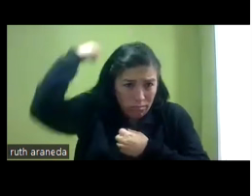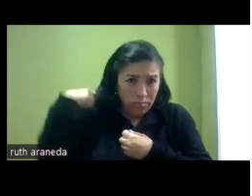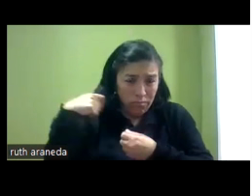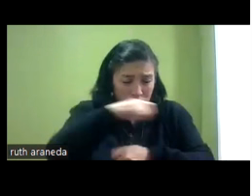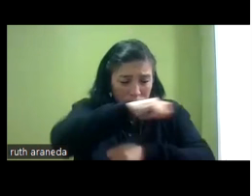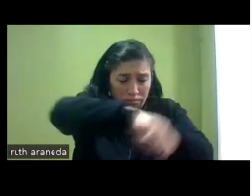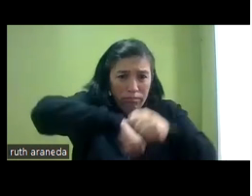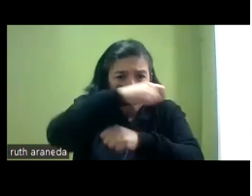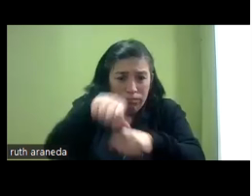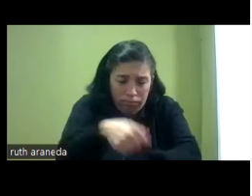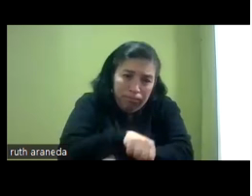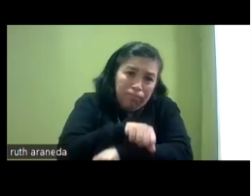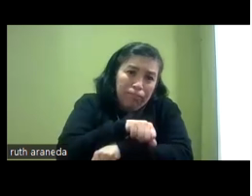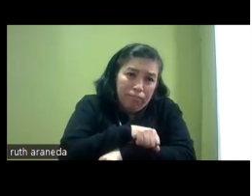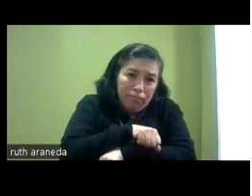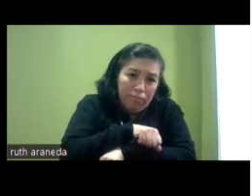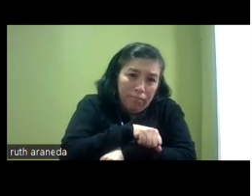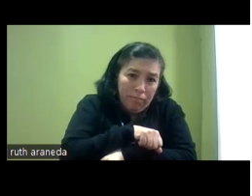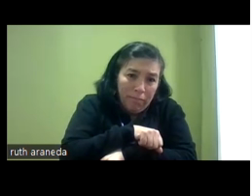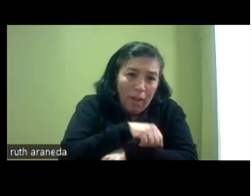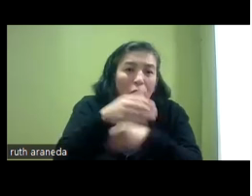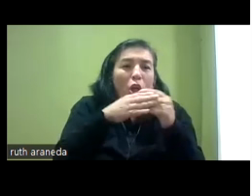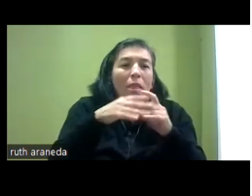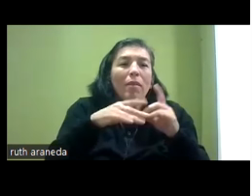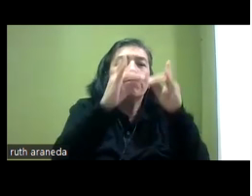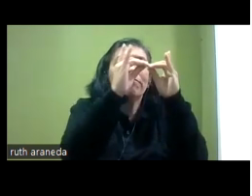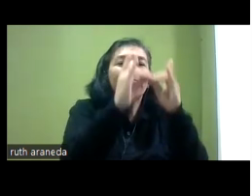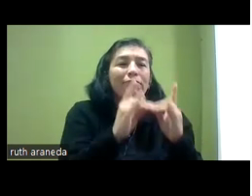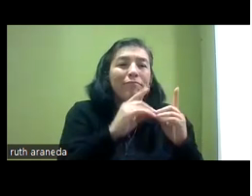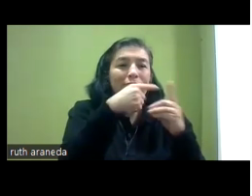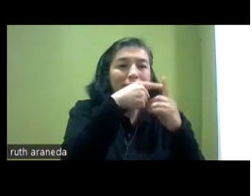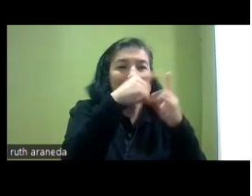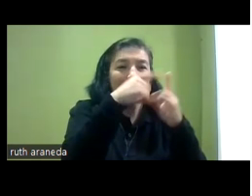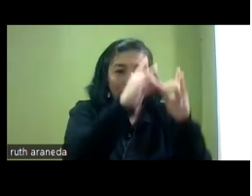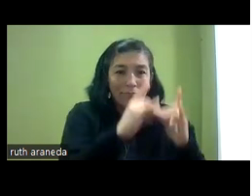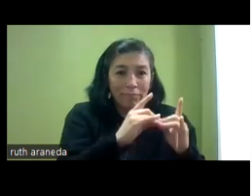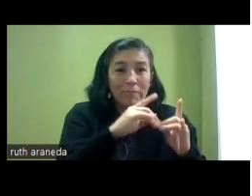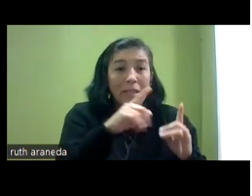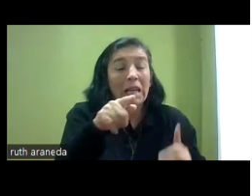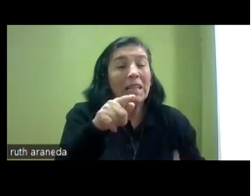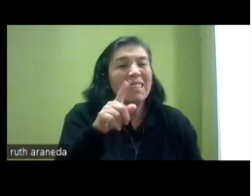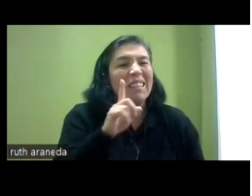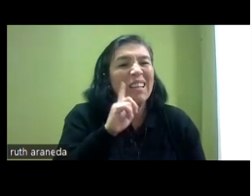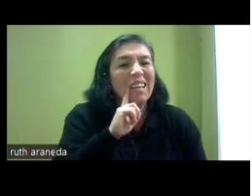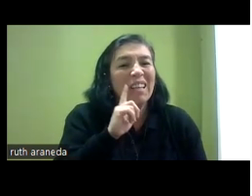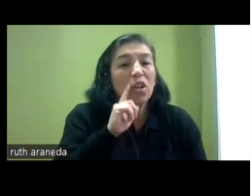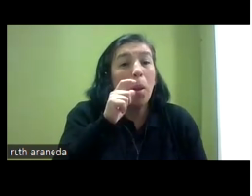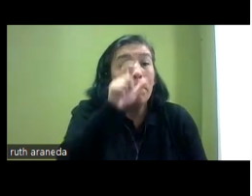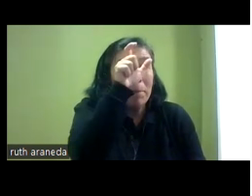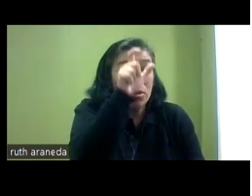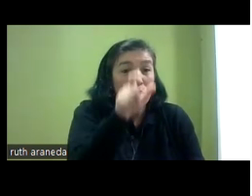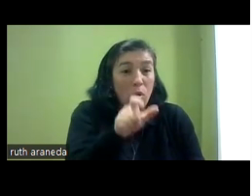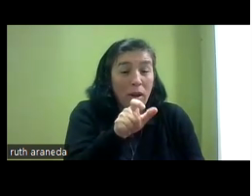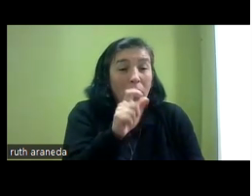dispuso en la tumba misma. Corresponde a un pescador